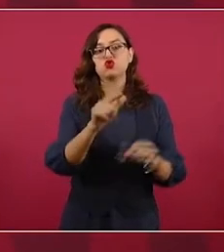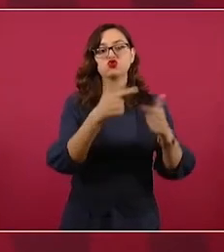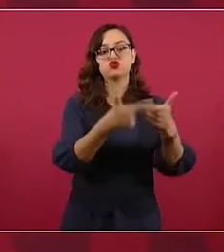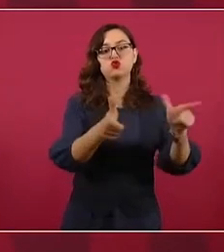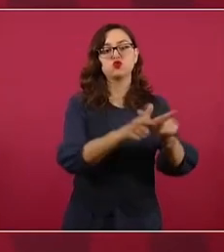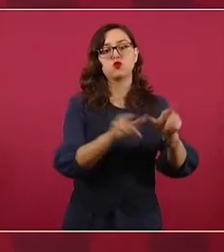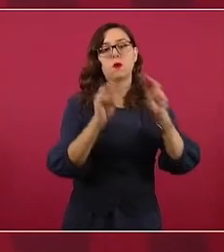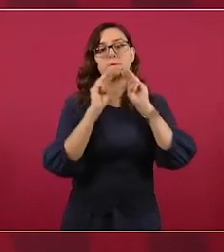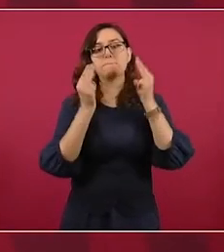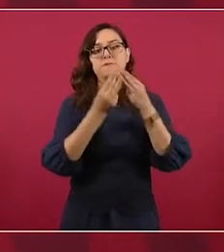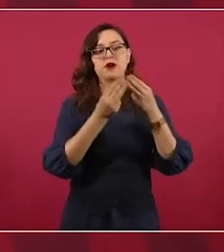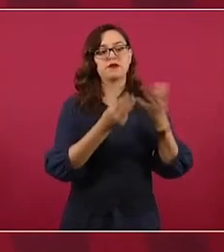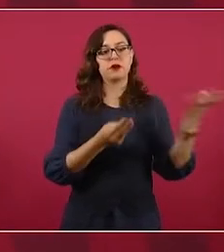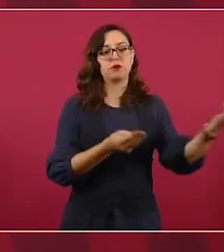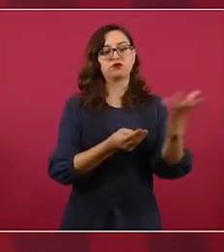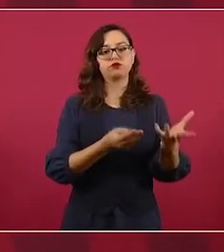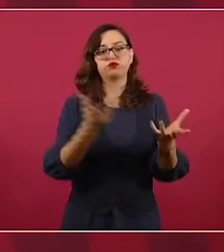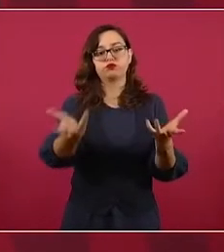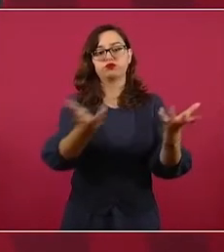llegó